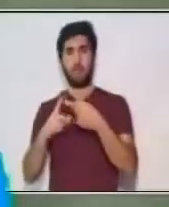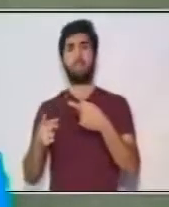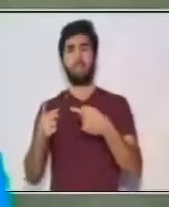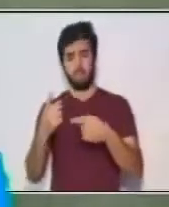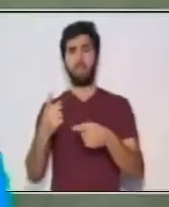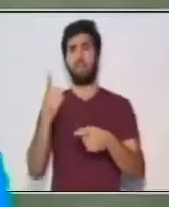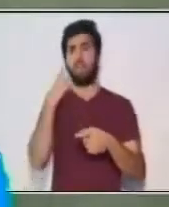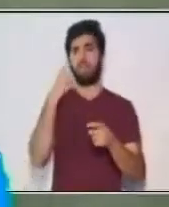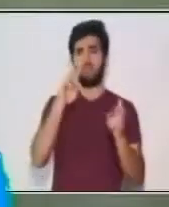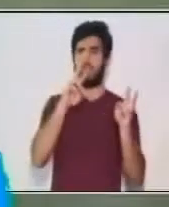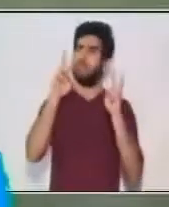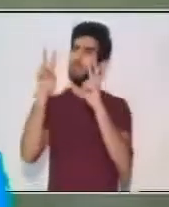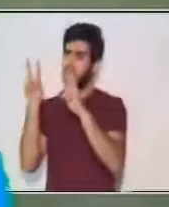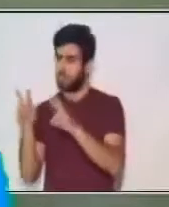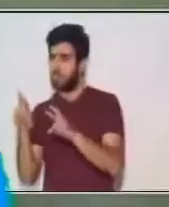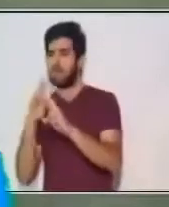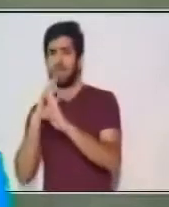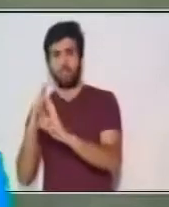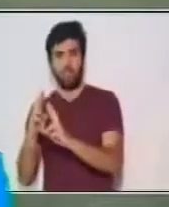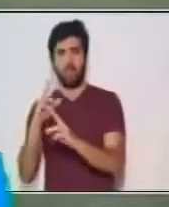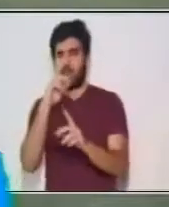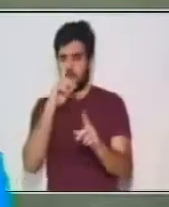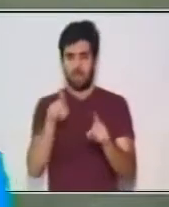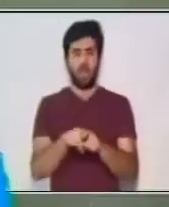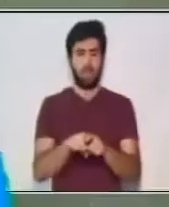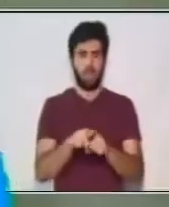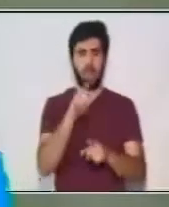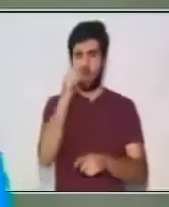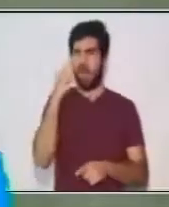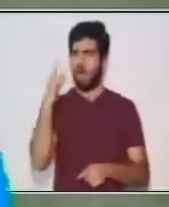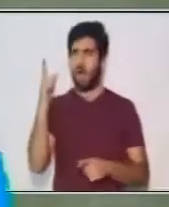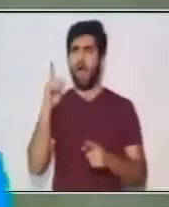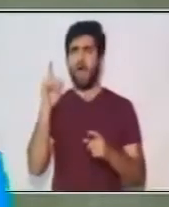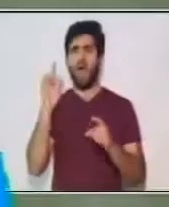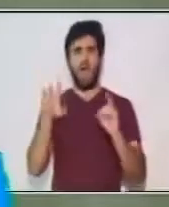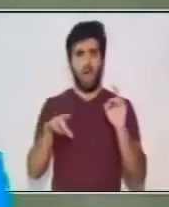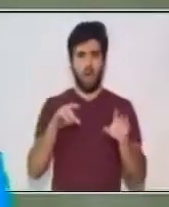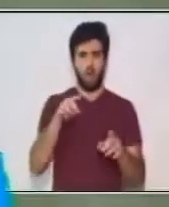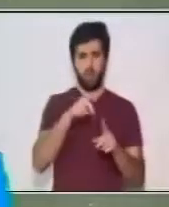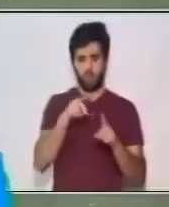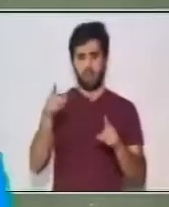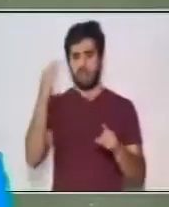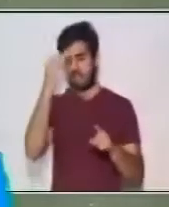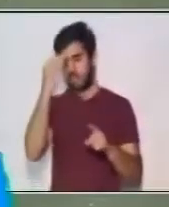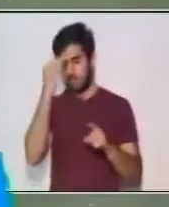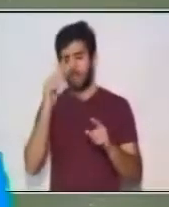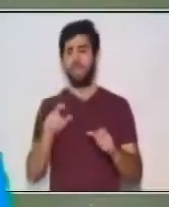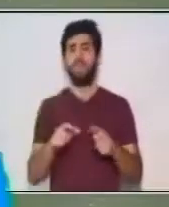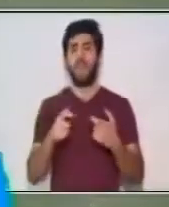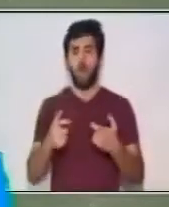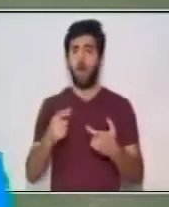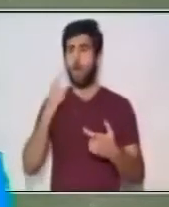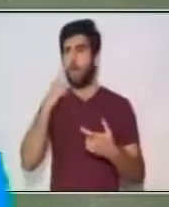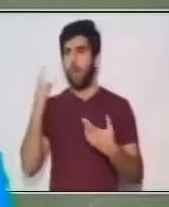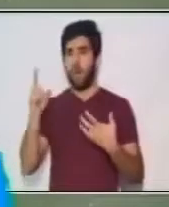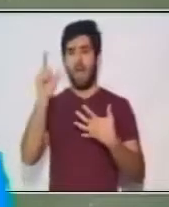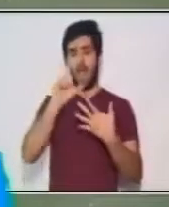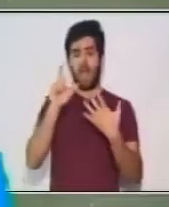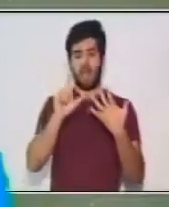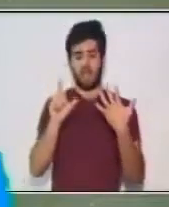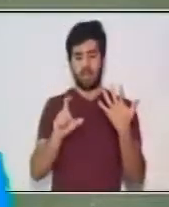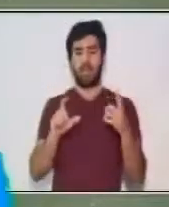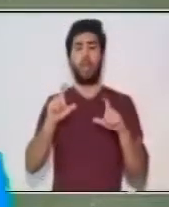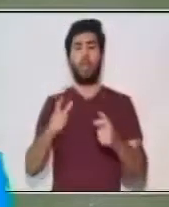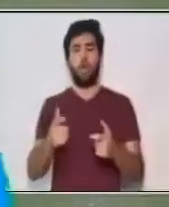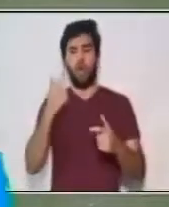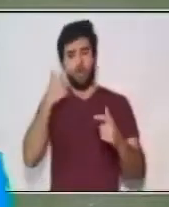esa operación. Algunos posiblemente ya saben más o menos cuál es la característica o ese patrón